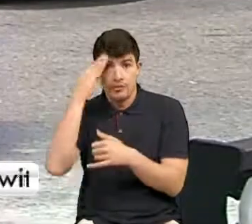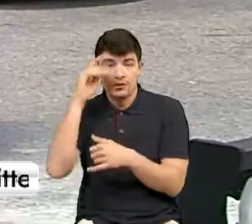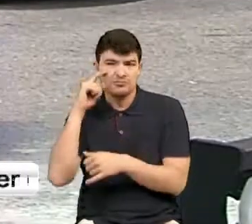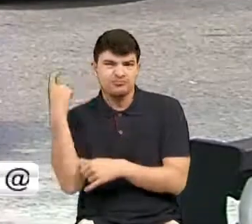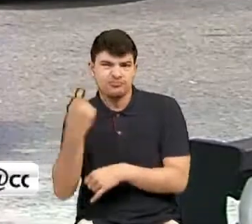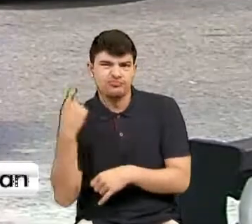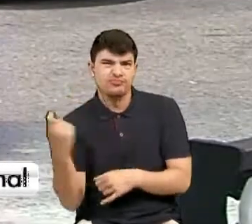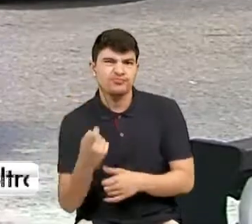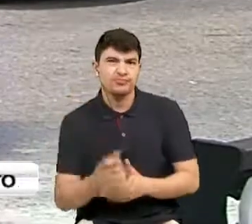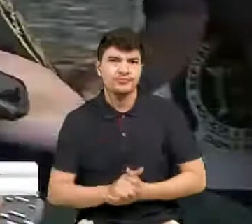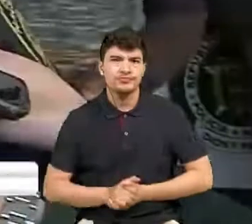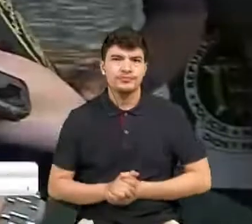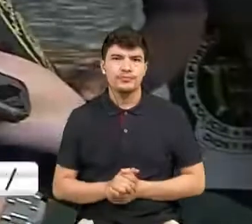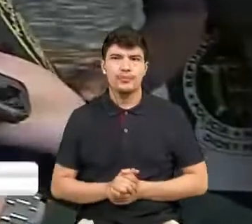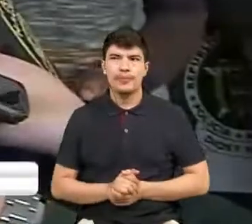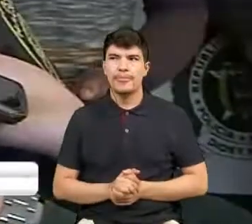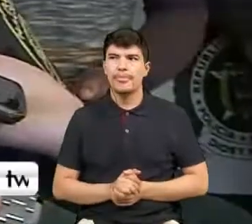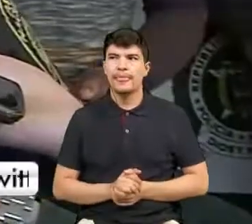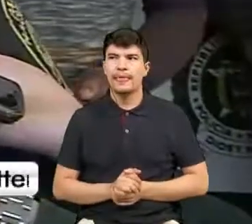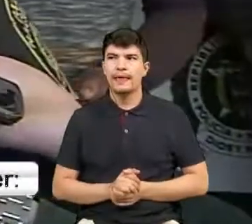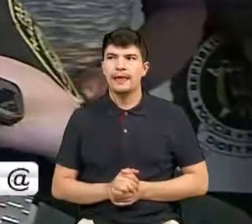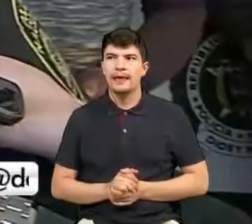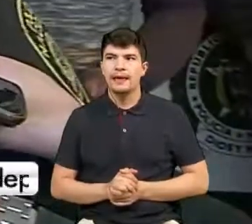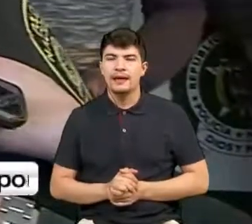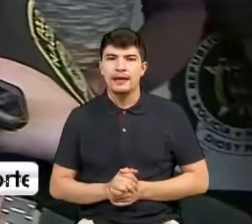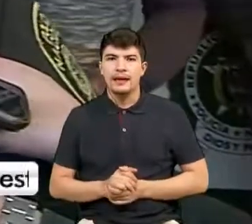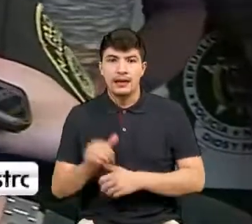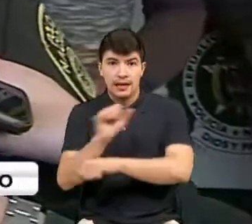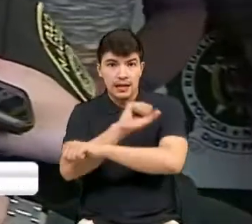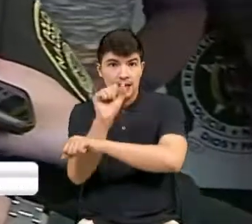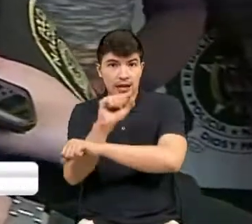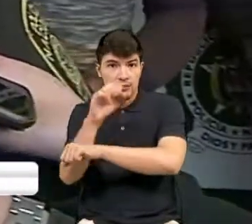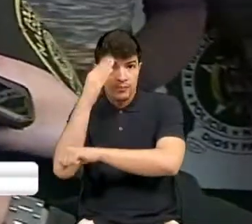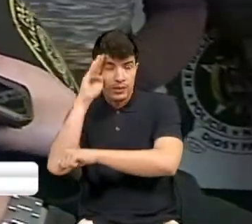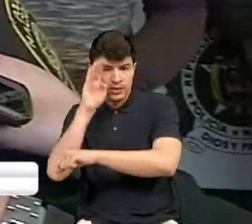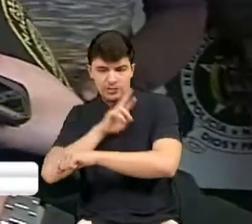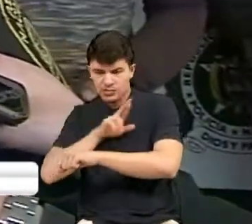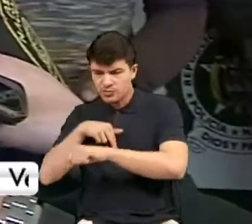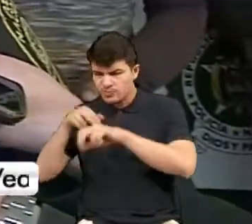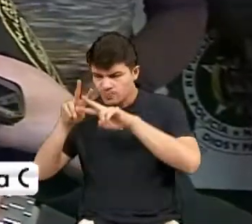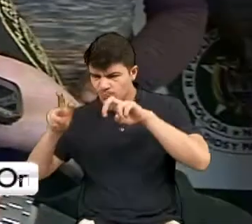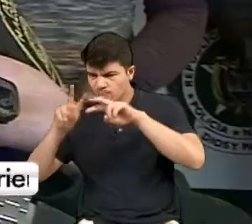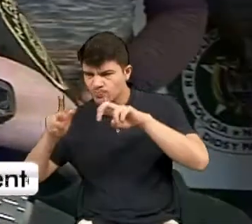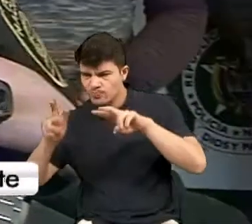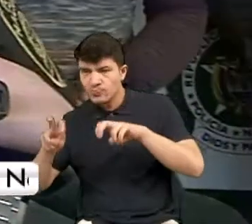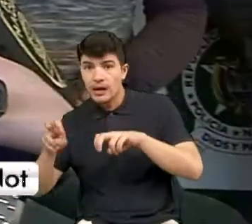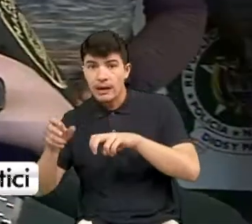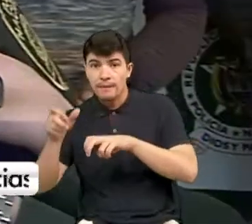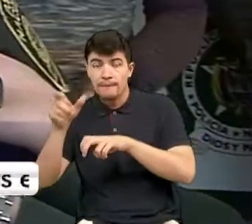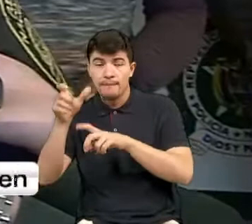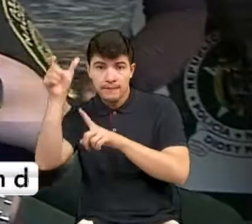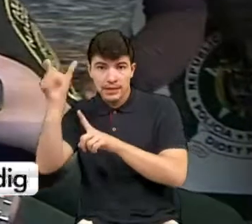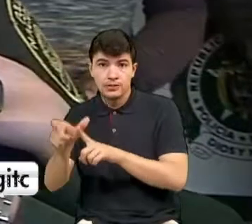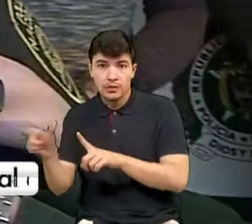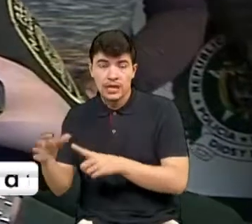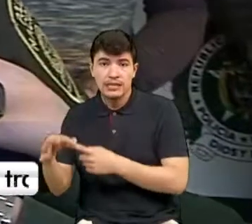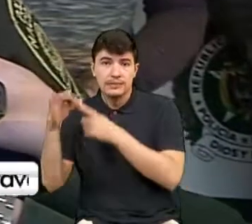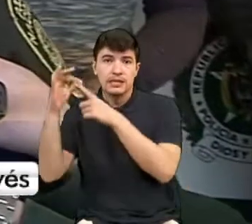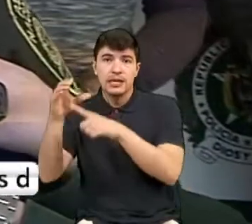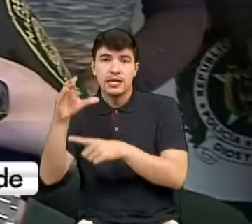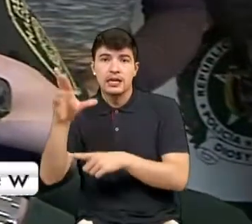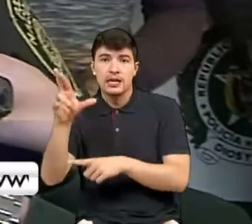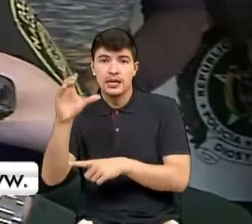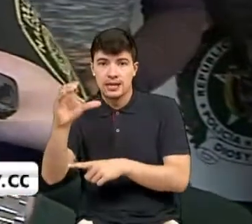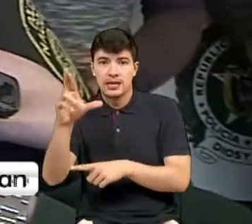policía se hizo una inspección con personal especializado de criminalística de la sijín del área metropolitana